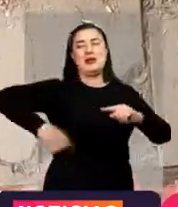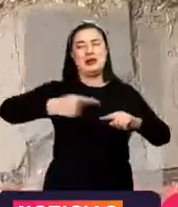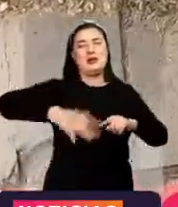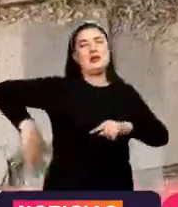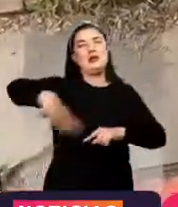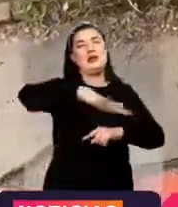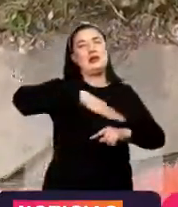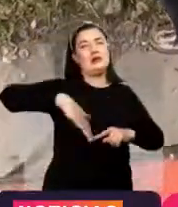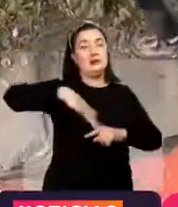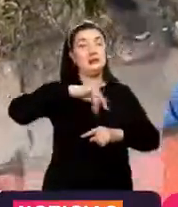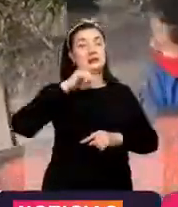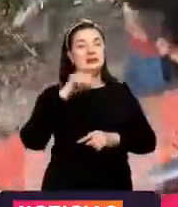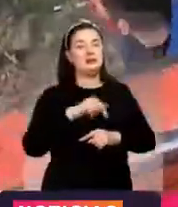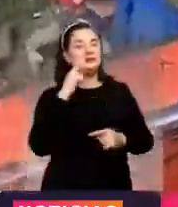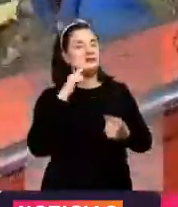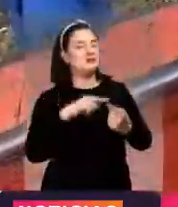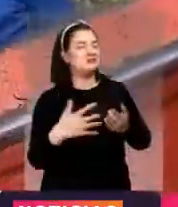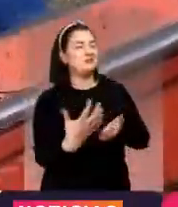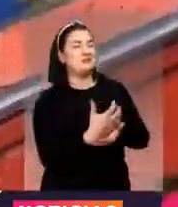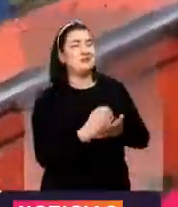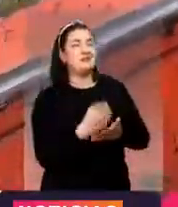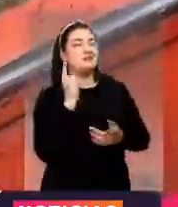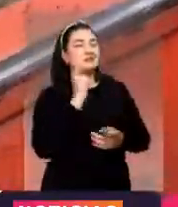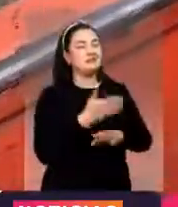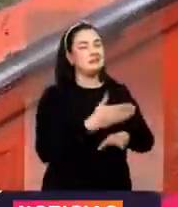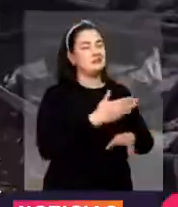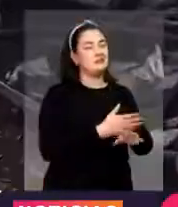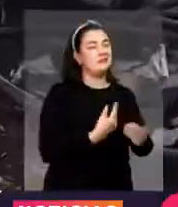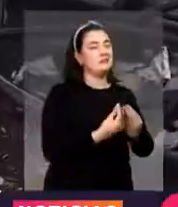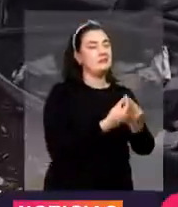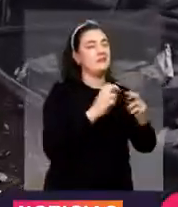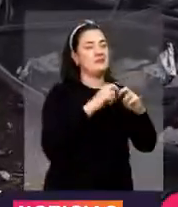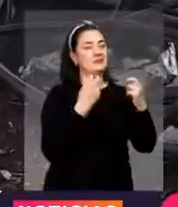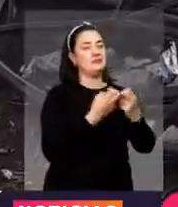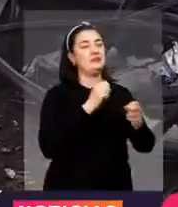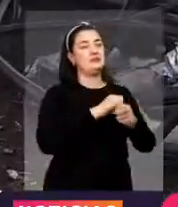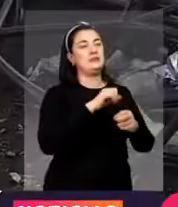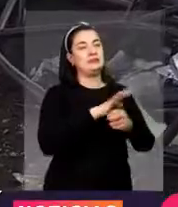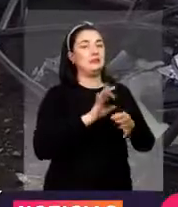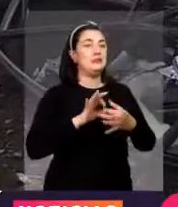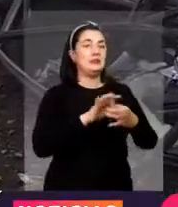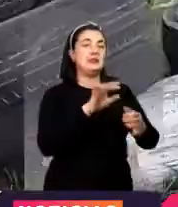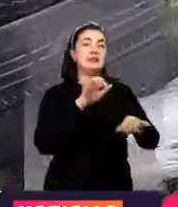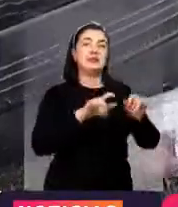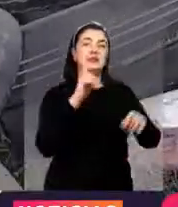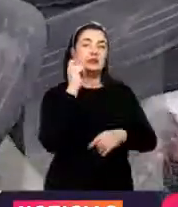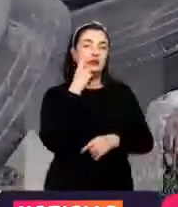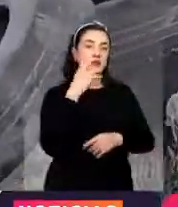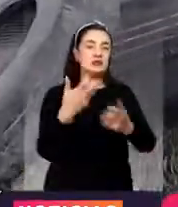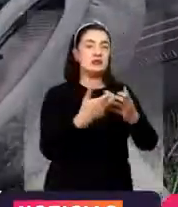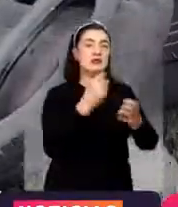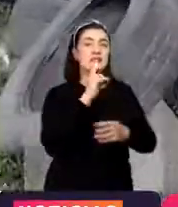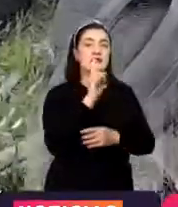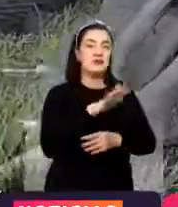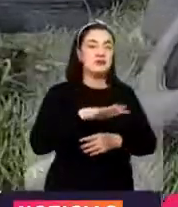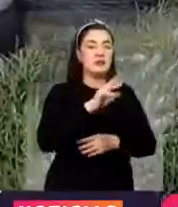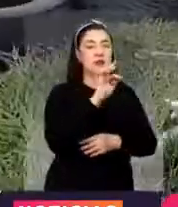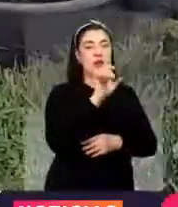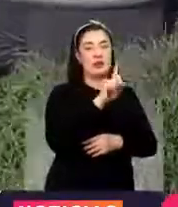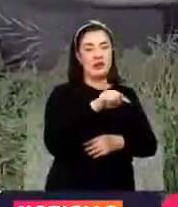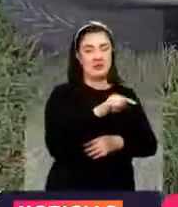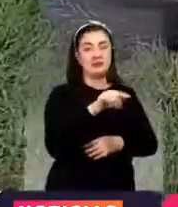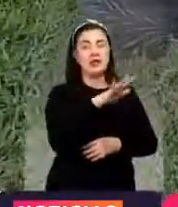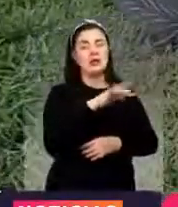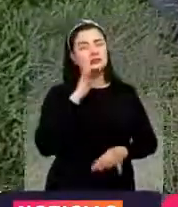localidad. Esta se gestó desde la Mesa Distrital de Llantas en apoyo con Secretaría de Gobierno, Sistema Verde y la UAES. Estamos haciendo una